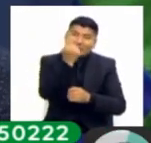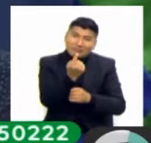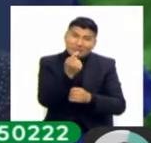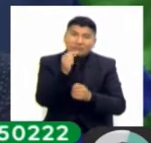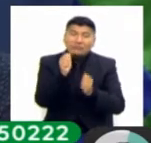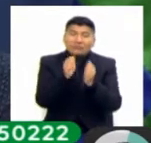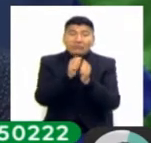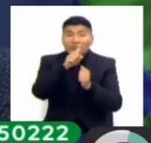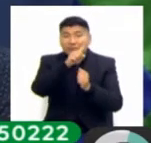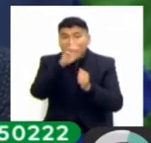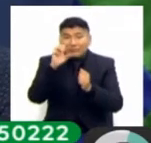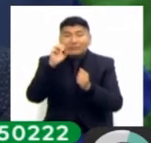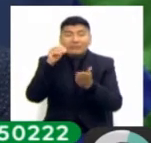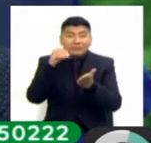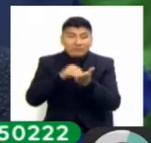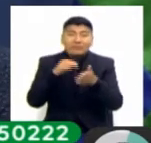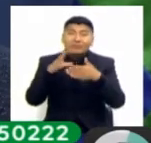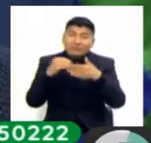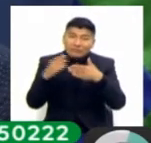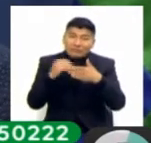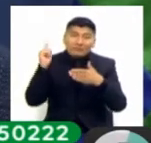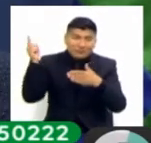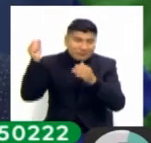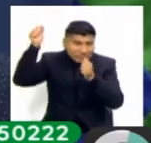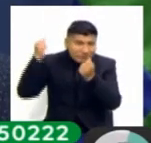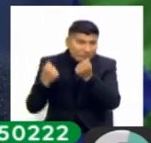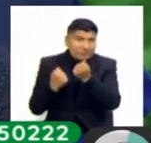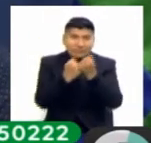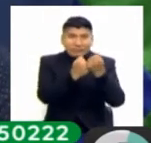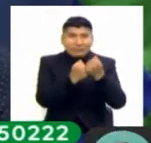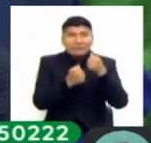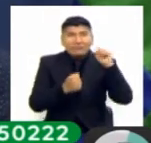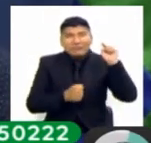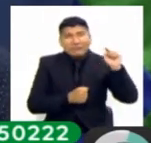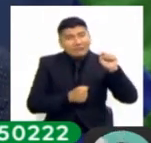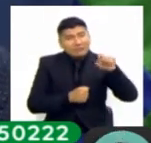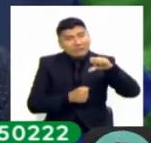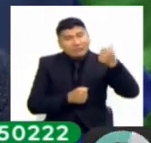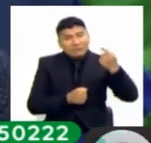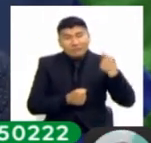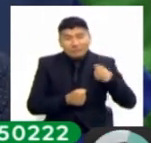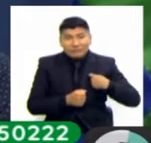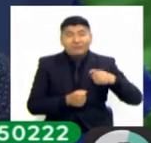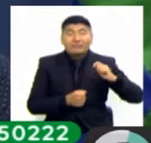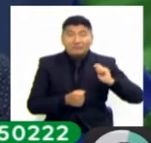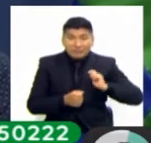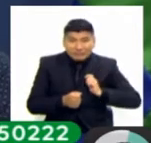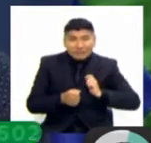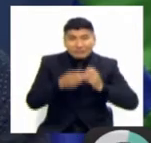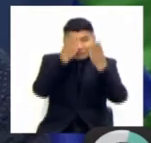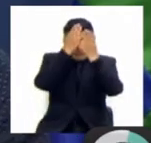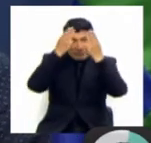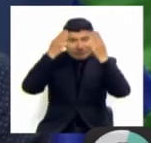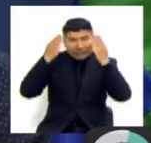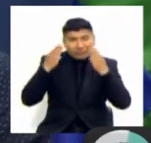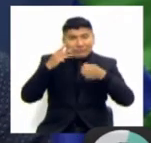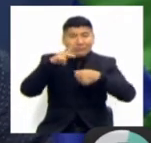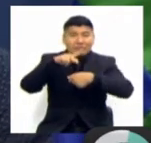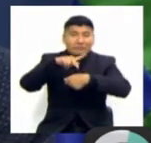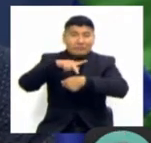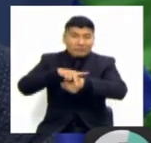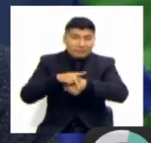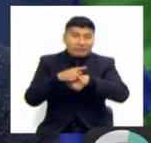con $100.000. Está, si no me falla la memoria, España, México, Paraguay,